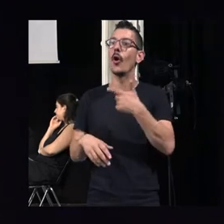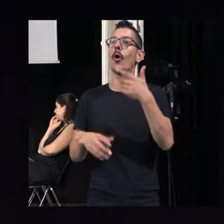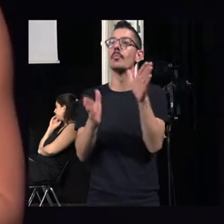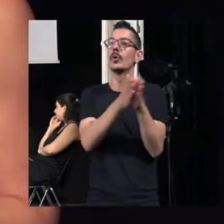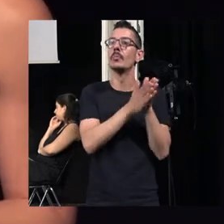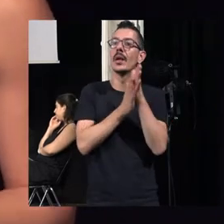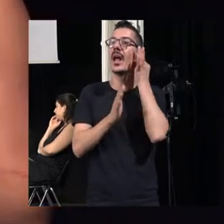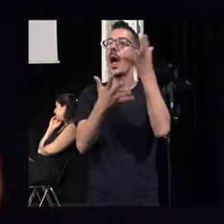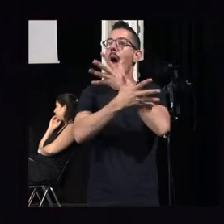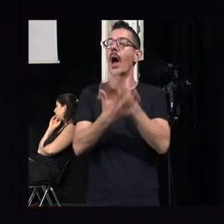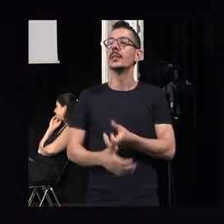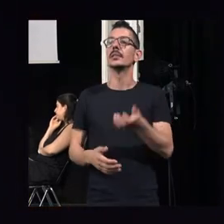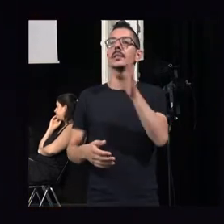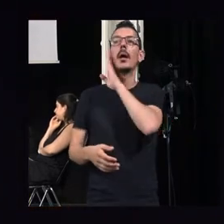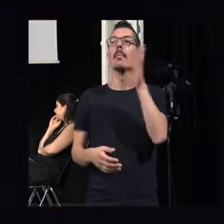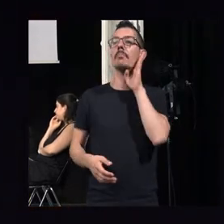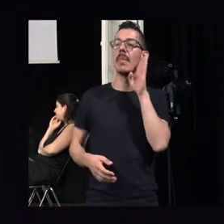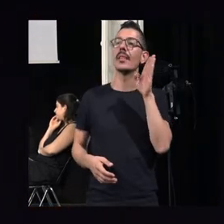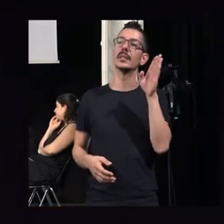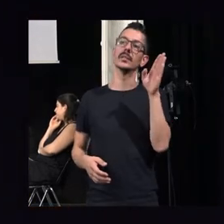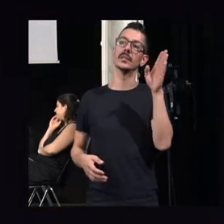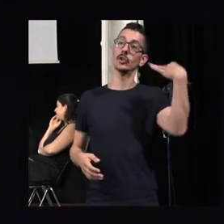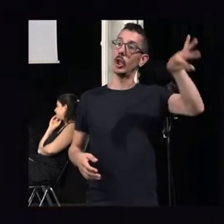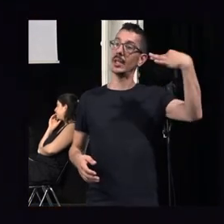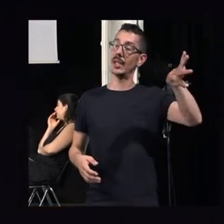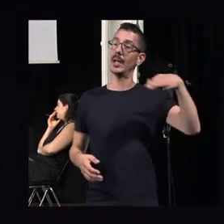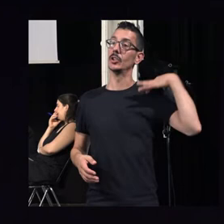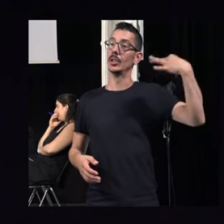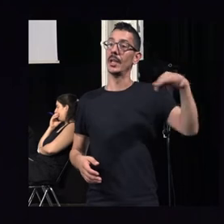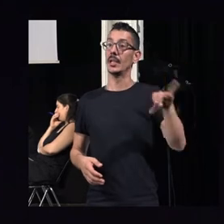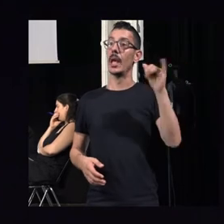todo, y muy buenas, además, muy buenas madres. Y